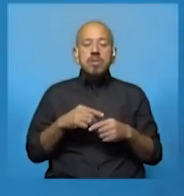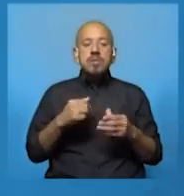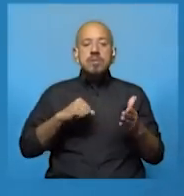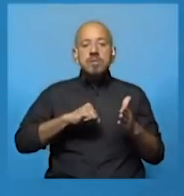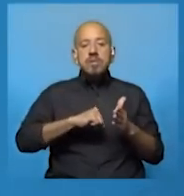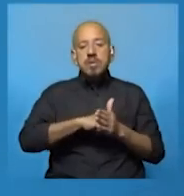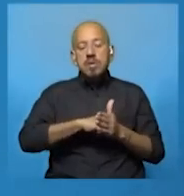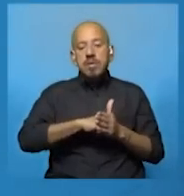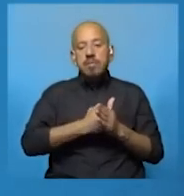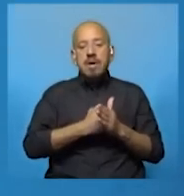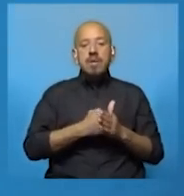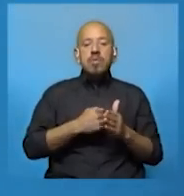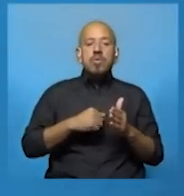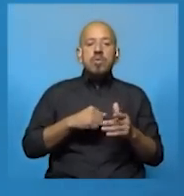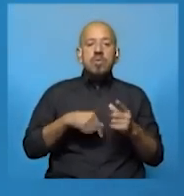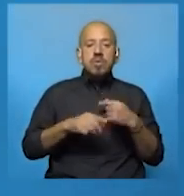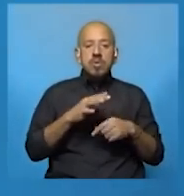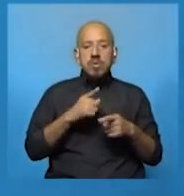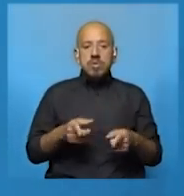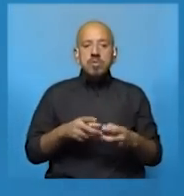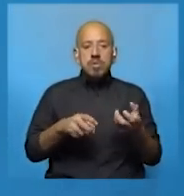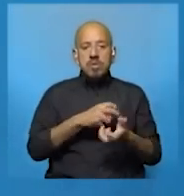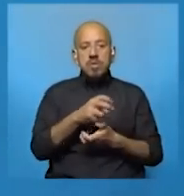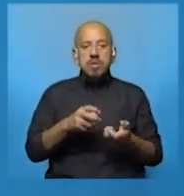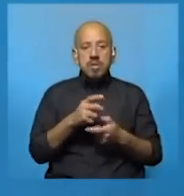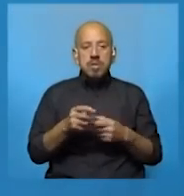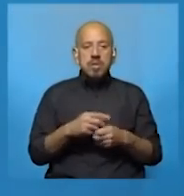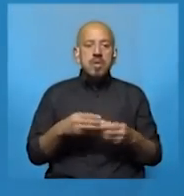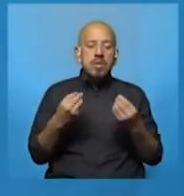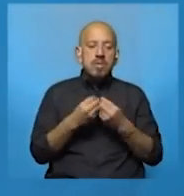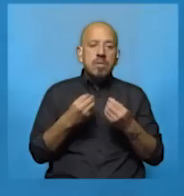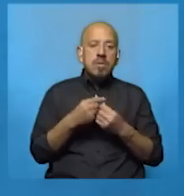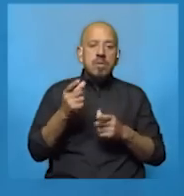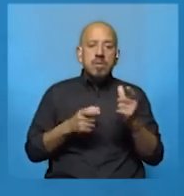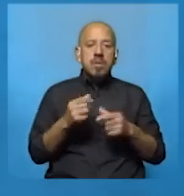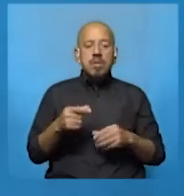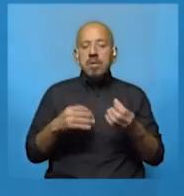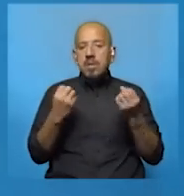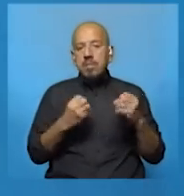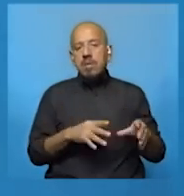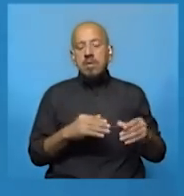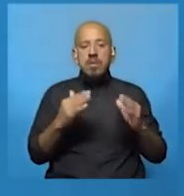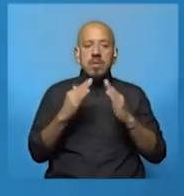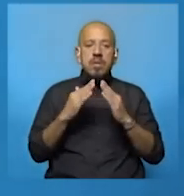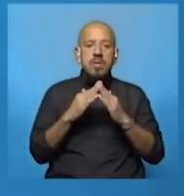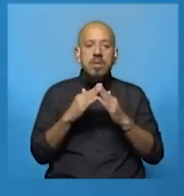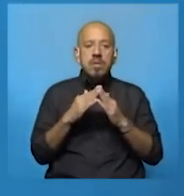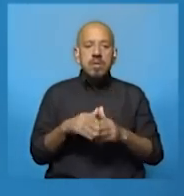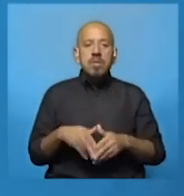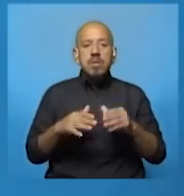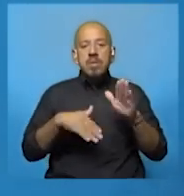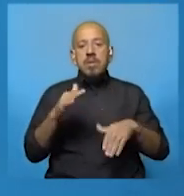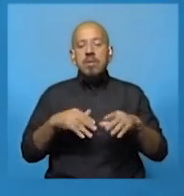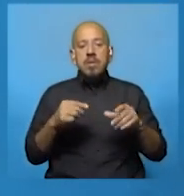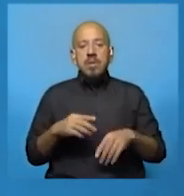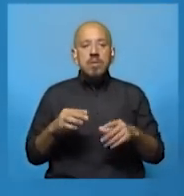financieros que muchos de ellos provocan crisis miles de personas desempleadas o que pierden sus viviendas etcétera A veces no tenés